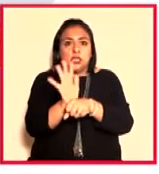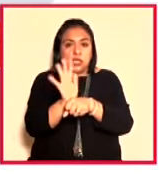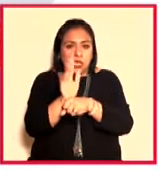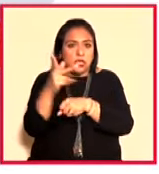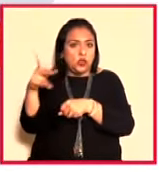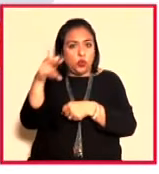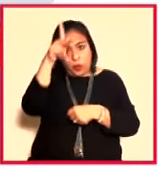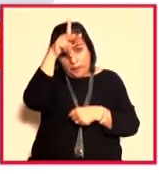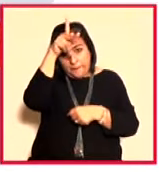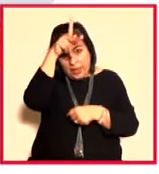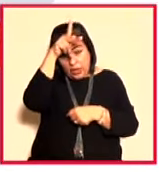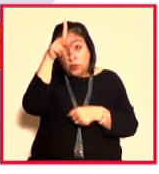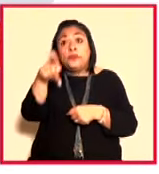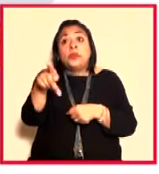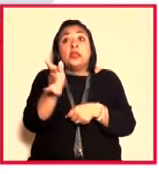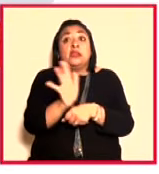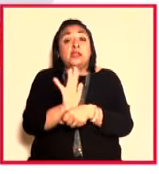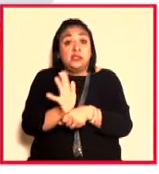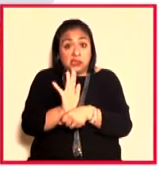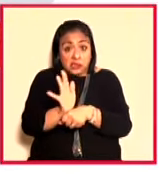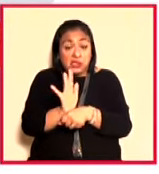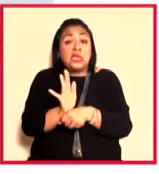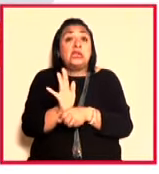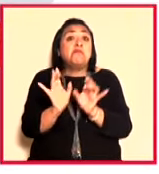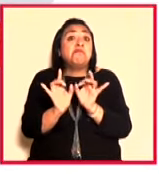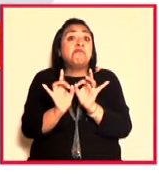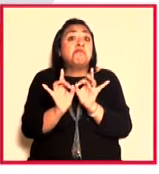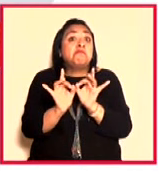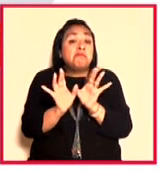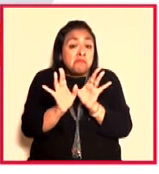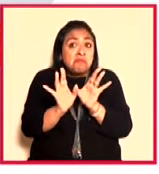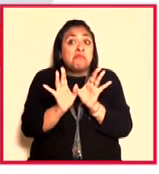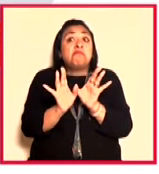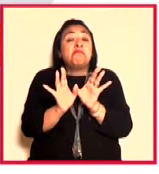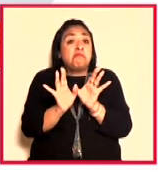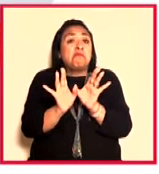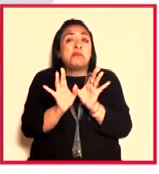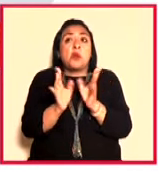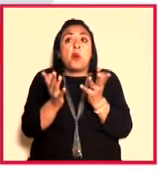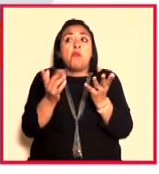una cinematografía que de repente nos es un poco ausente